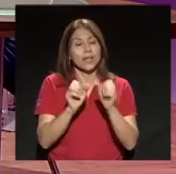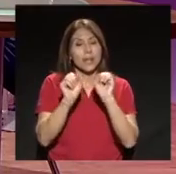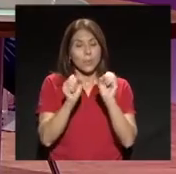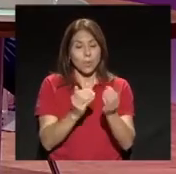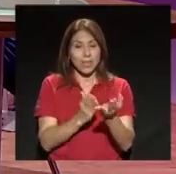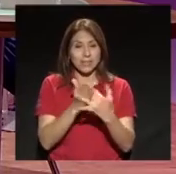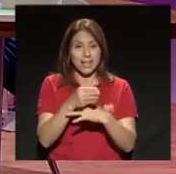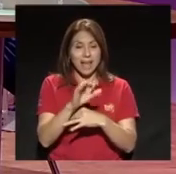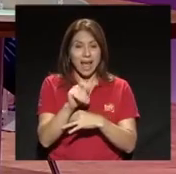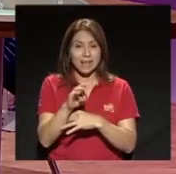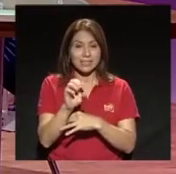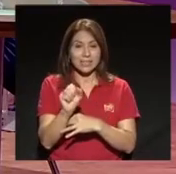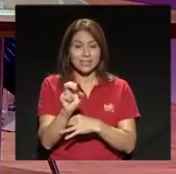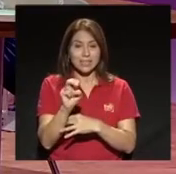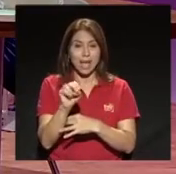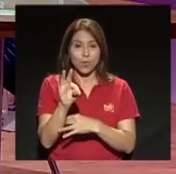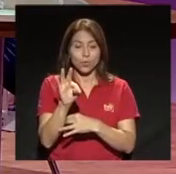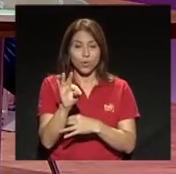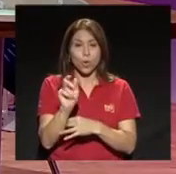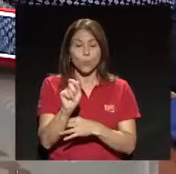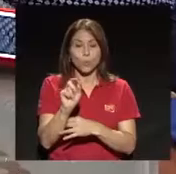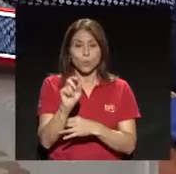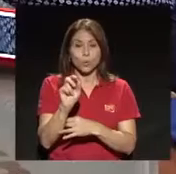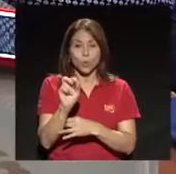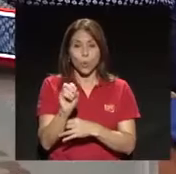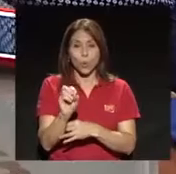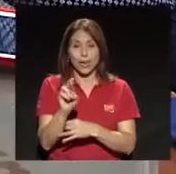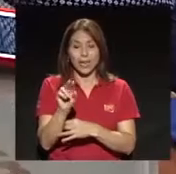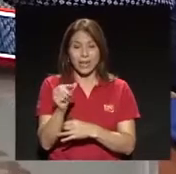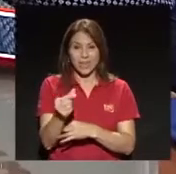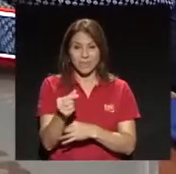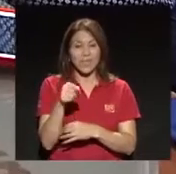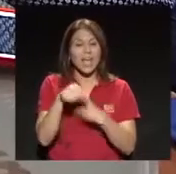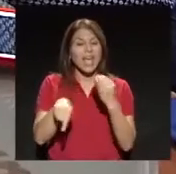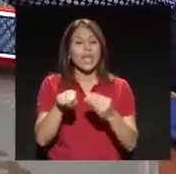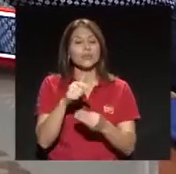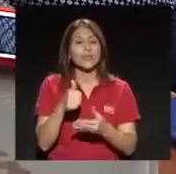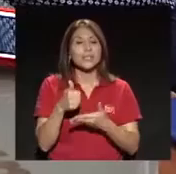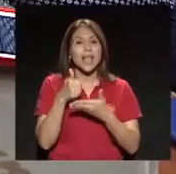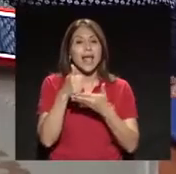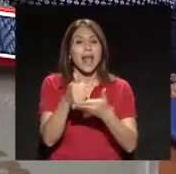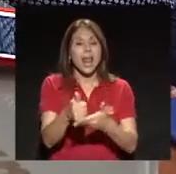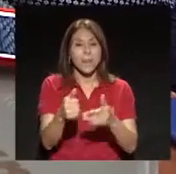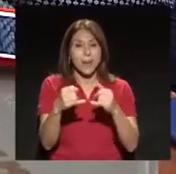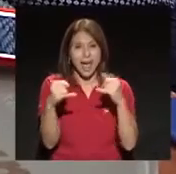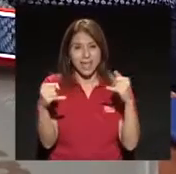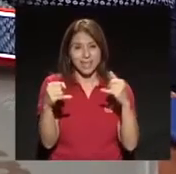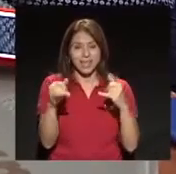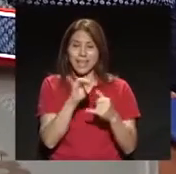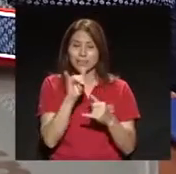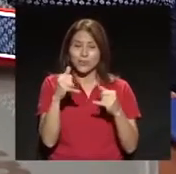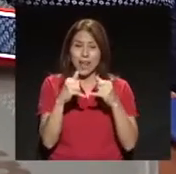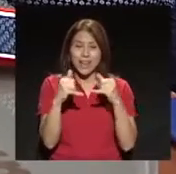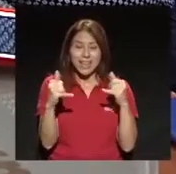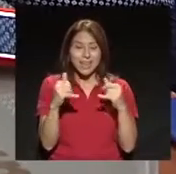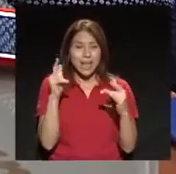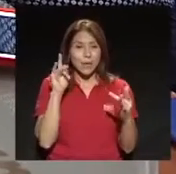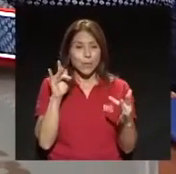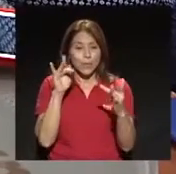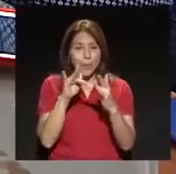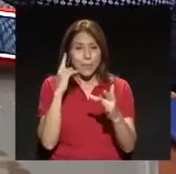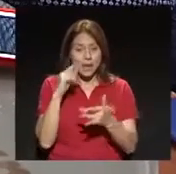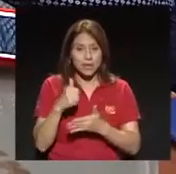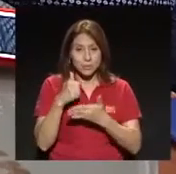accessnow.org, es un helpline, como se dice, es una línea de ayuda si una mujer se encuentra en una